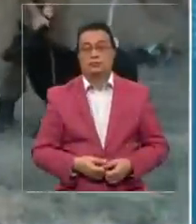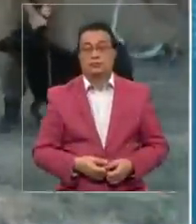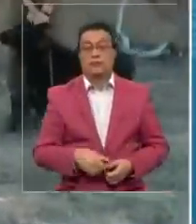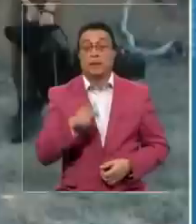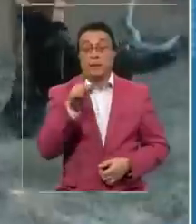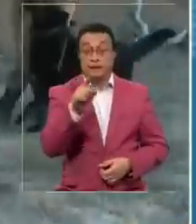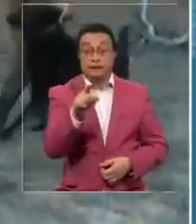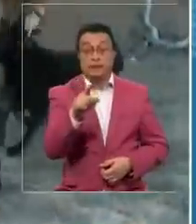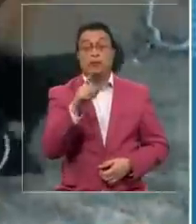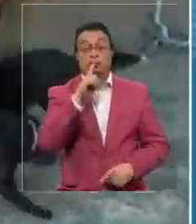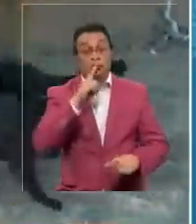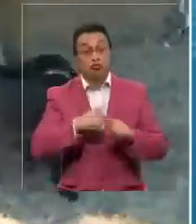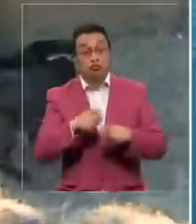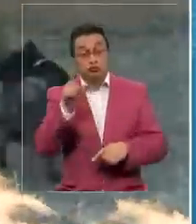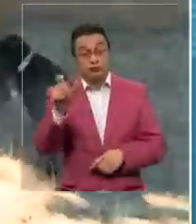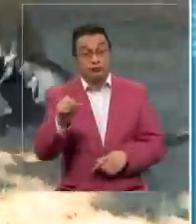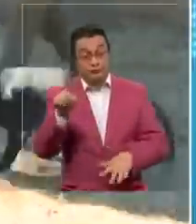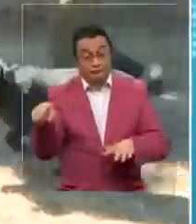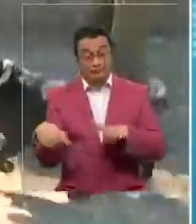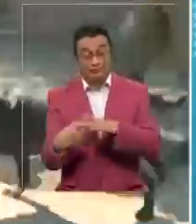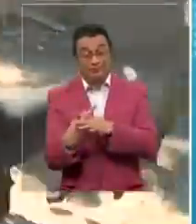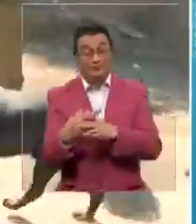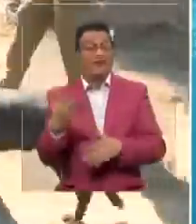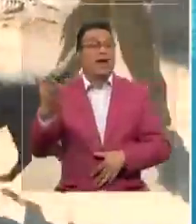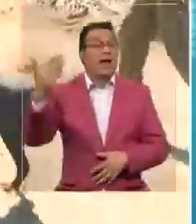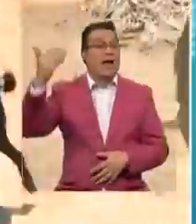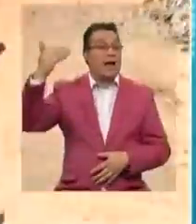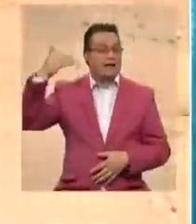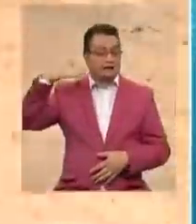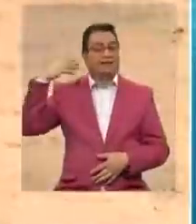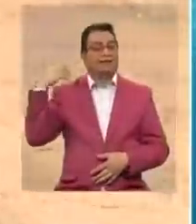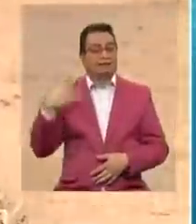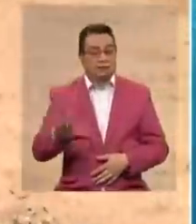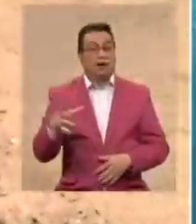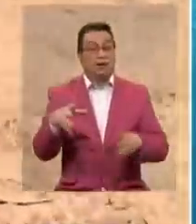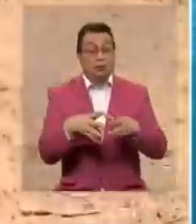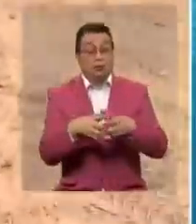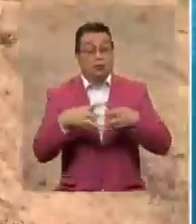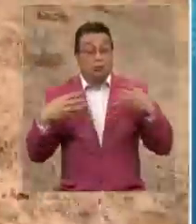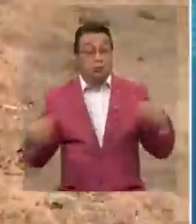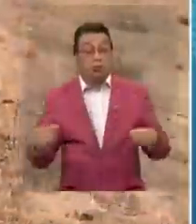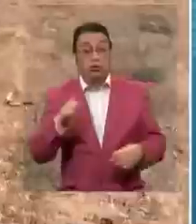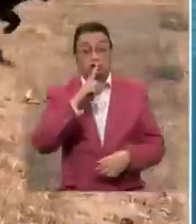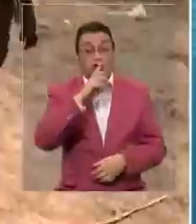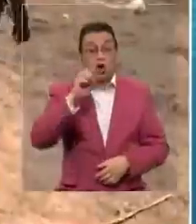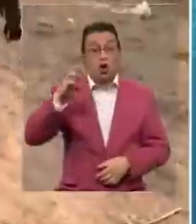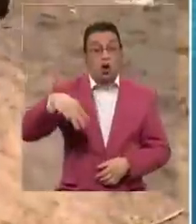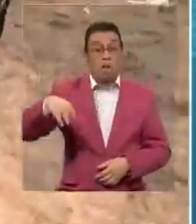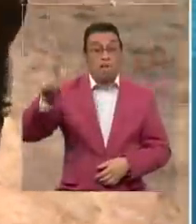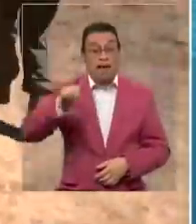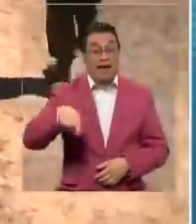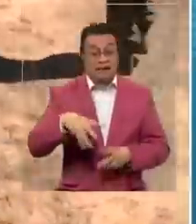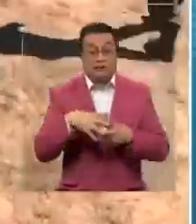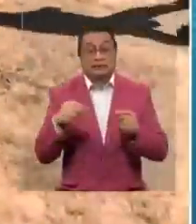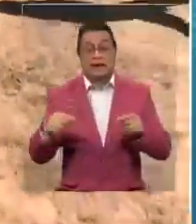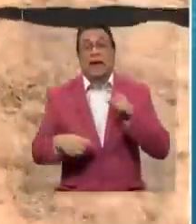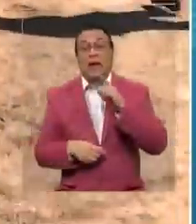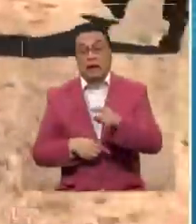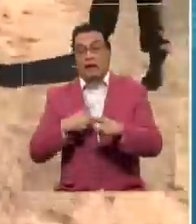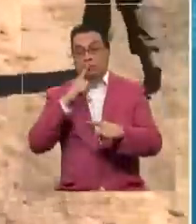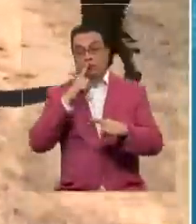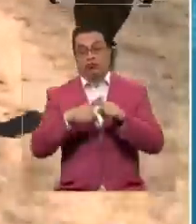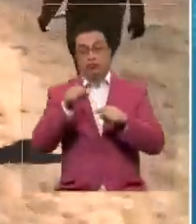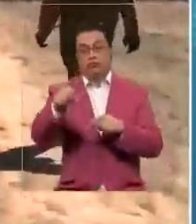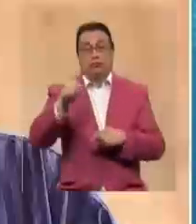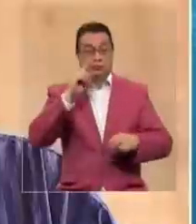Ahora, Fabián, el nombre de esta persona surgió en los primeros momentos luego de la desaparición de Tomás Bravo. Él, me imagino, habrá